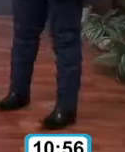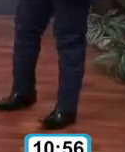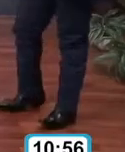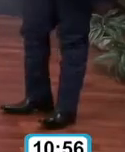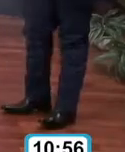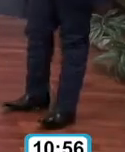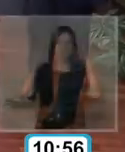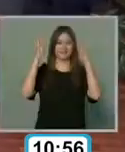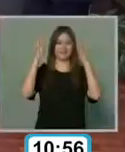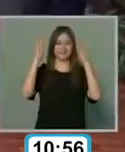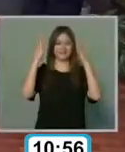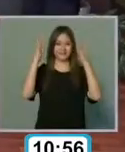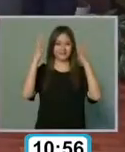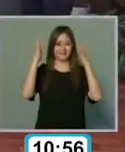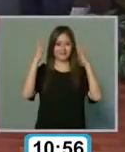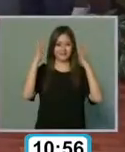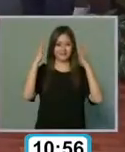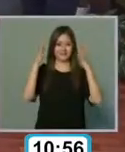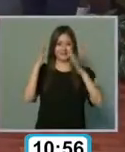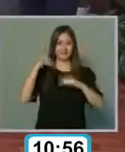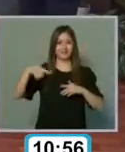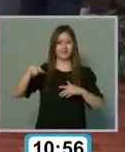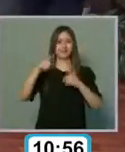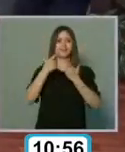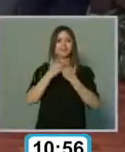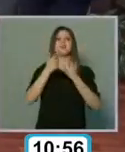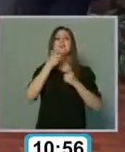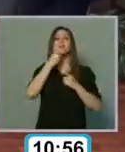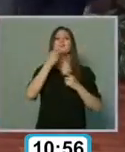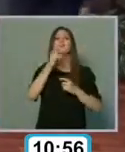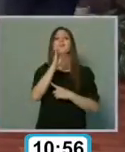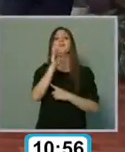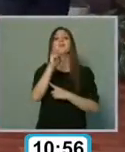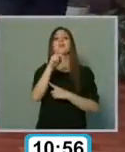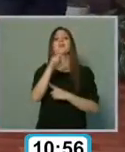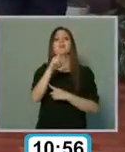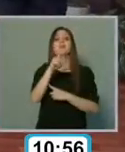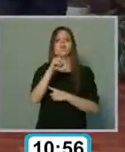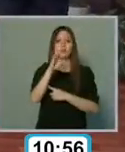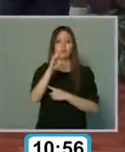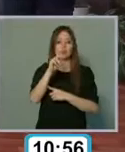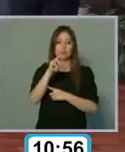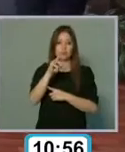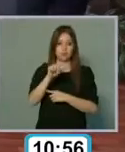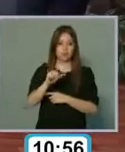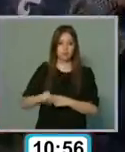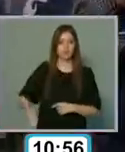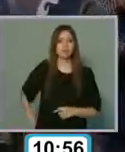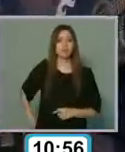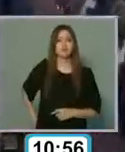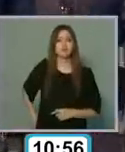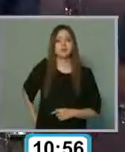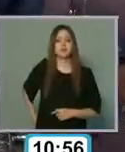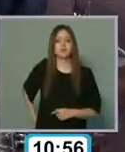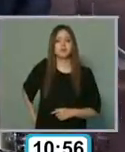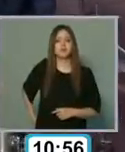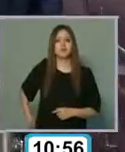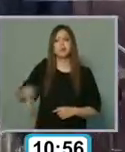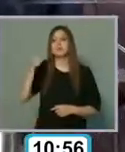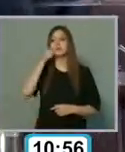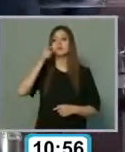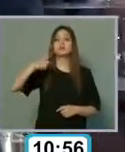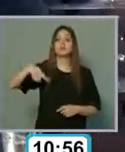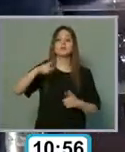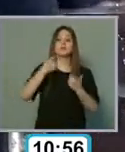Gracias. ¡El aplauso para Fernando Corona! Muchas Y Tosco gracias. también, que siempre te andan acompañando. Siempre, y bueno,